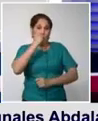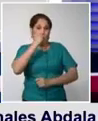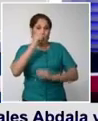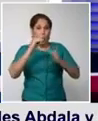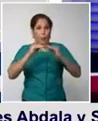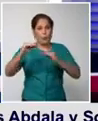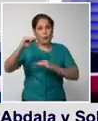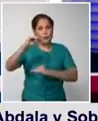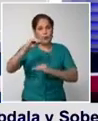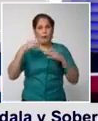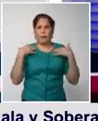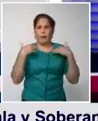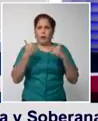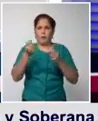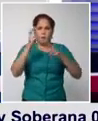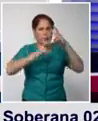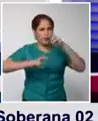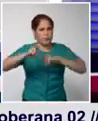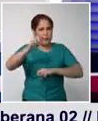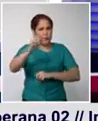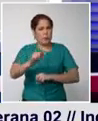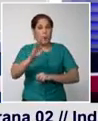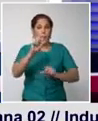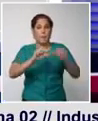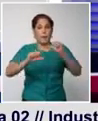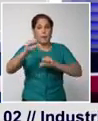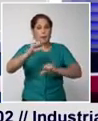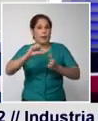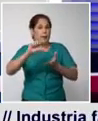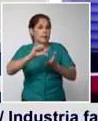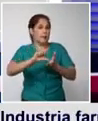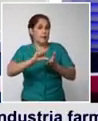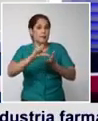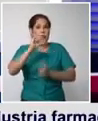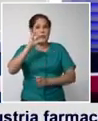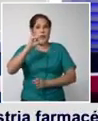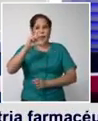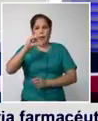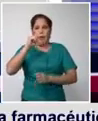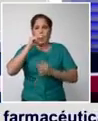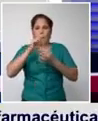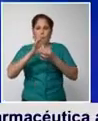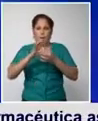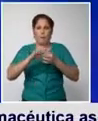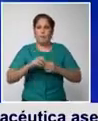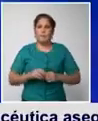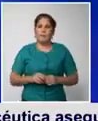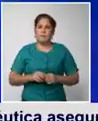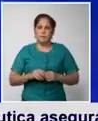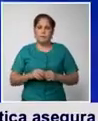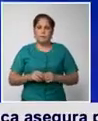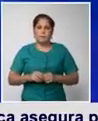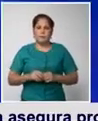Guillén, director de investigaciones biomédicas del Centro de Ingeniería Genética y Biotecnología, CIGB.